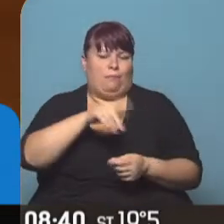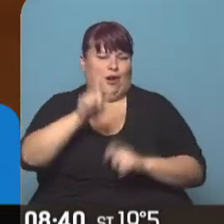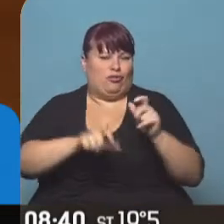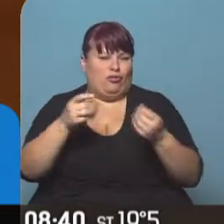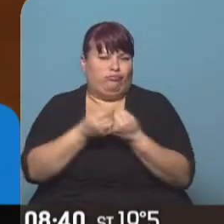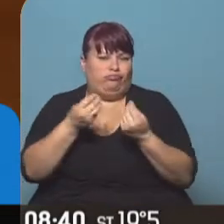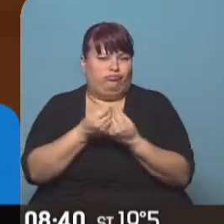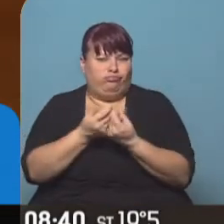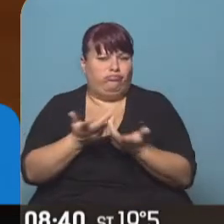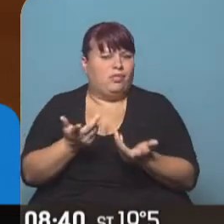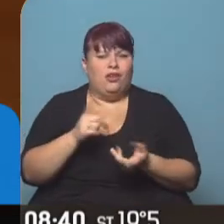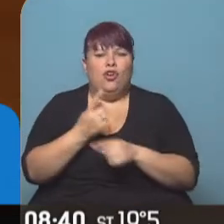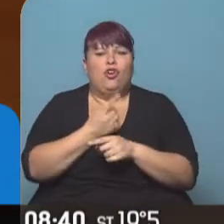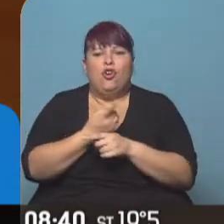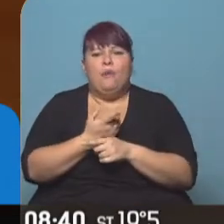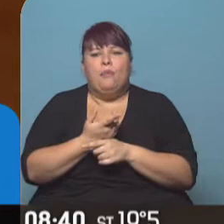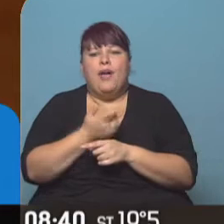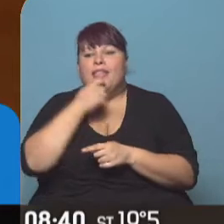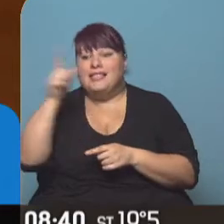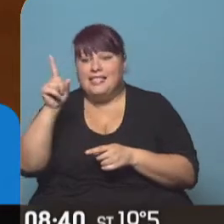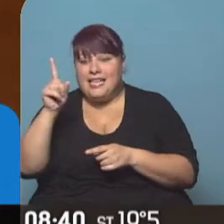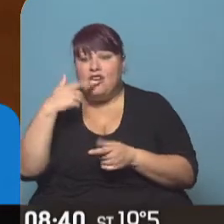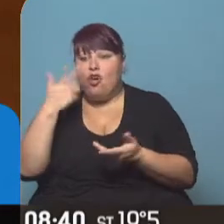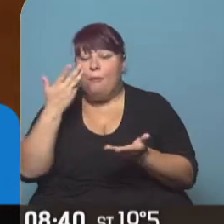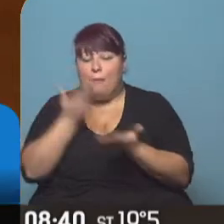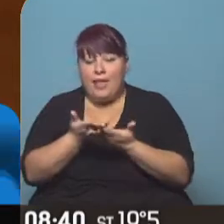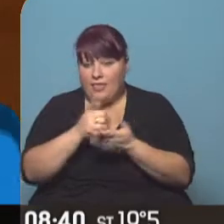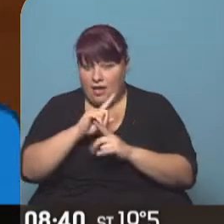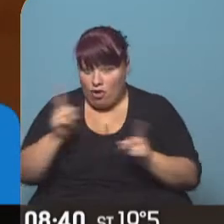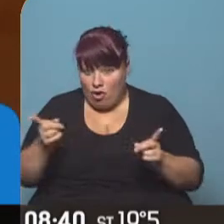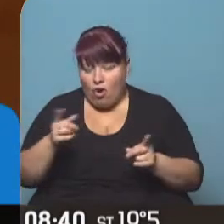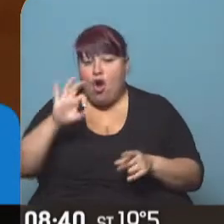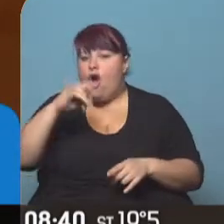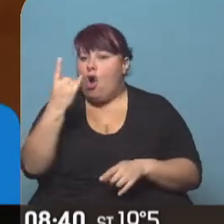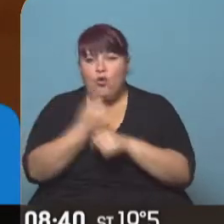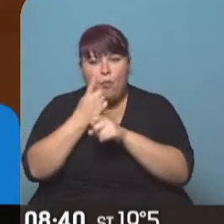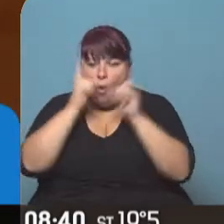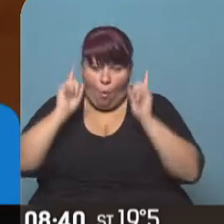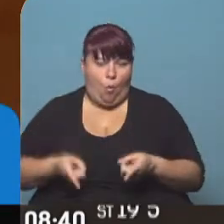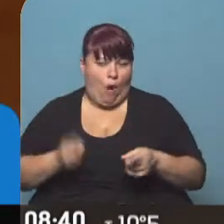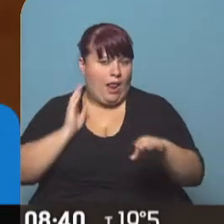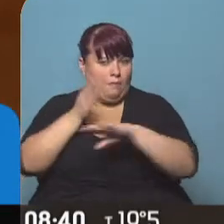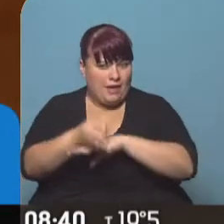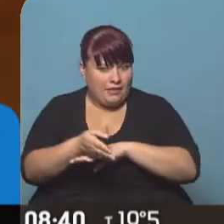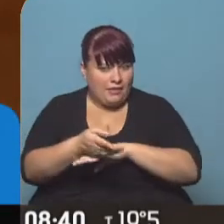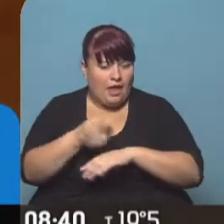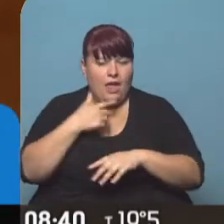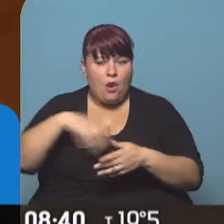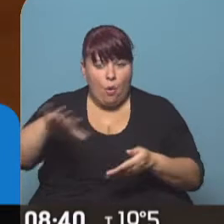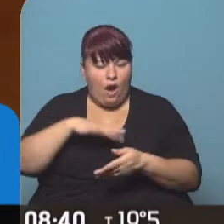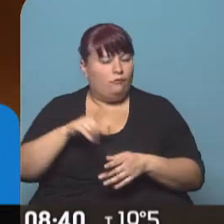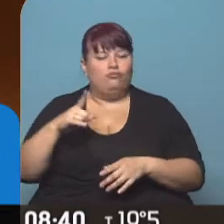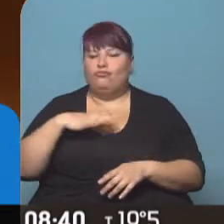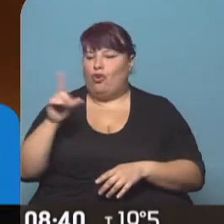cantidad de personas que no podrían hacerlo si él no se expiden estos términos la onu no puede avanzar en territorio